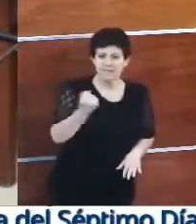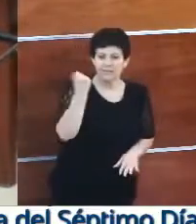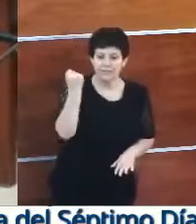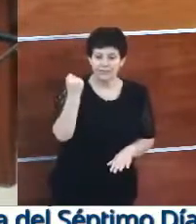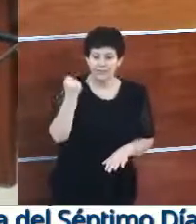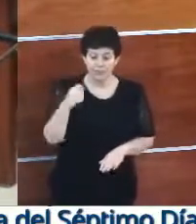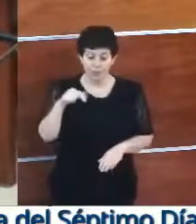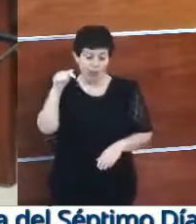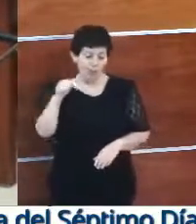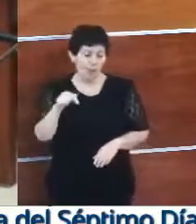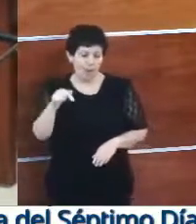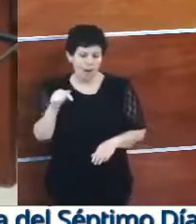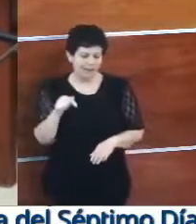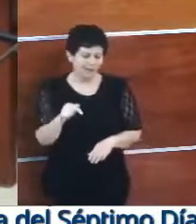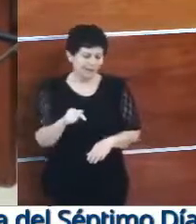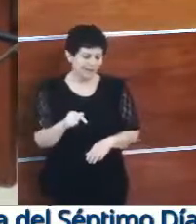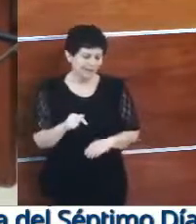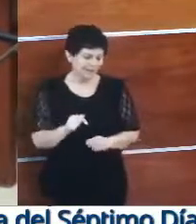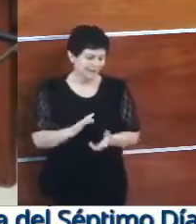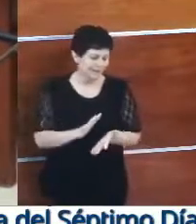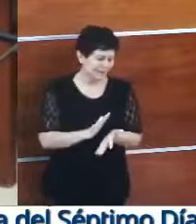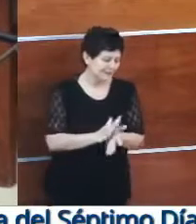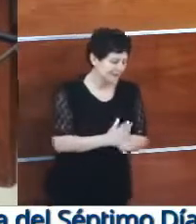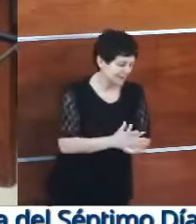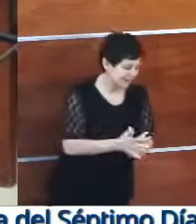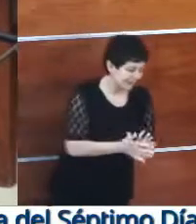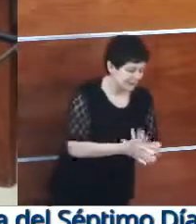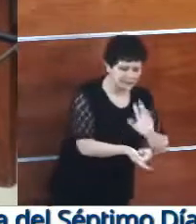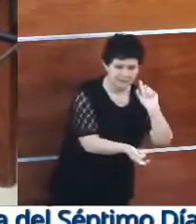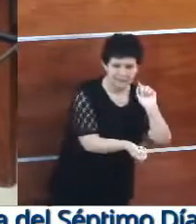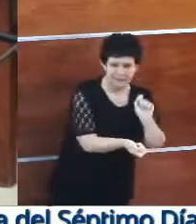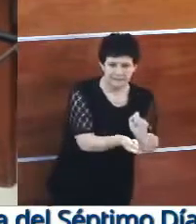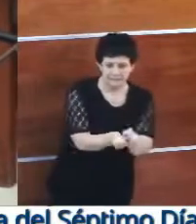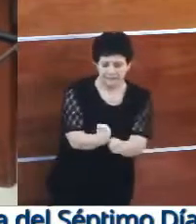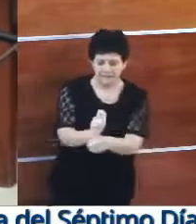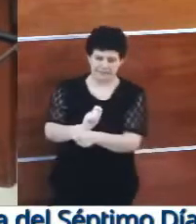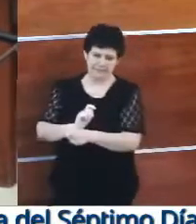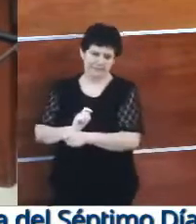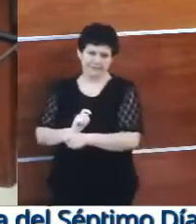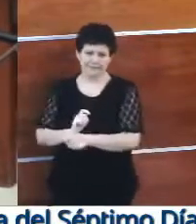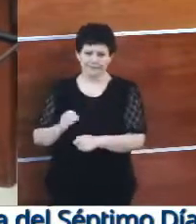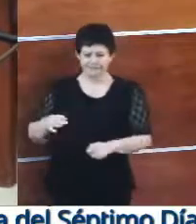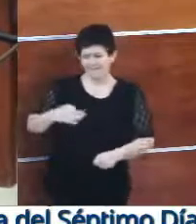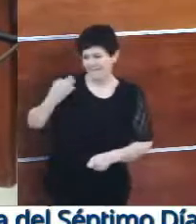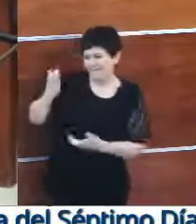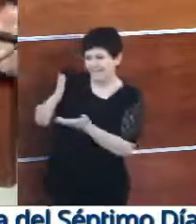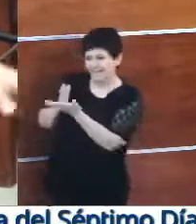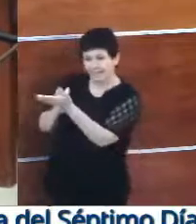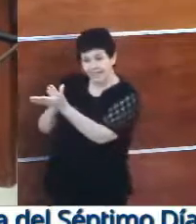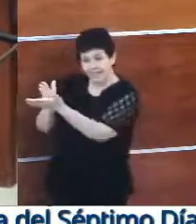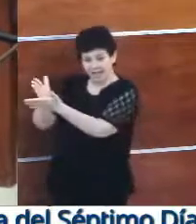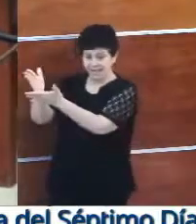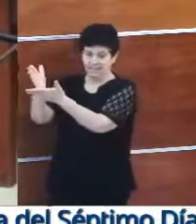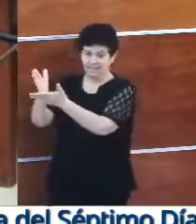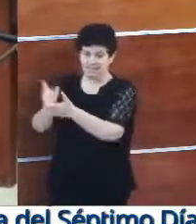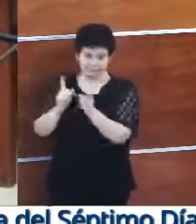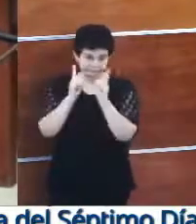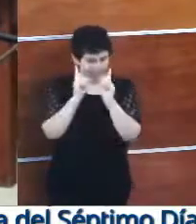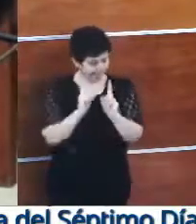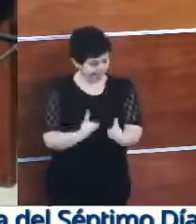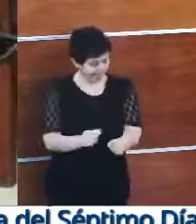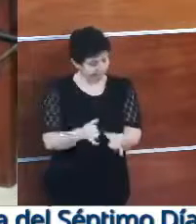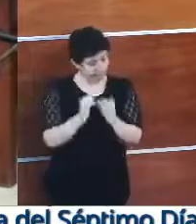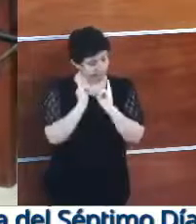esto mortal sea vestido de la inmortalidad. También nos advierte que